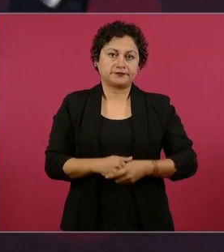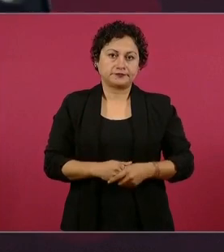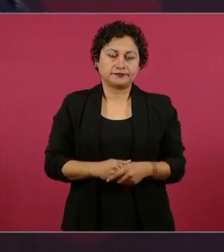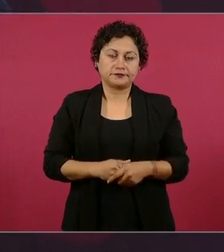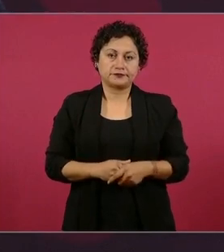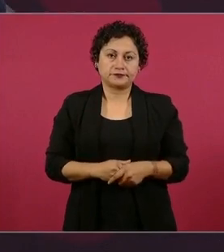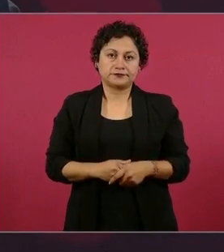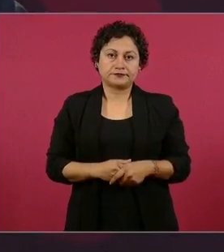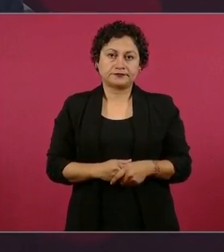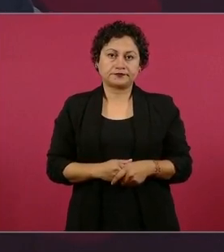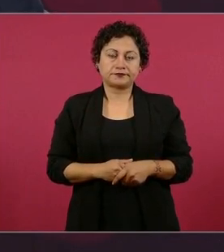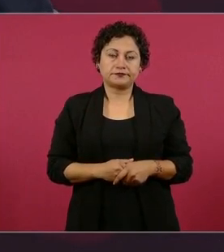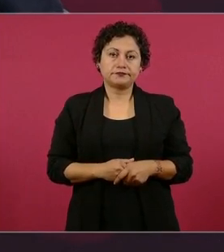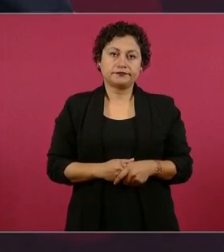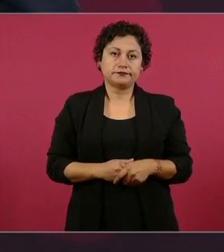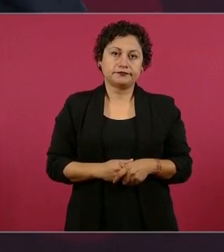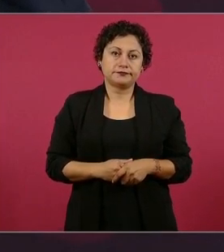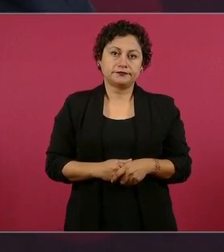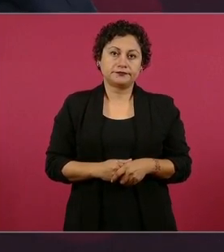de